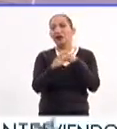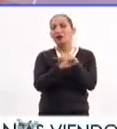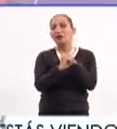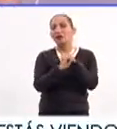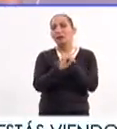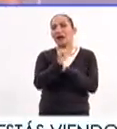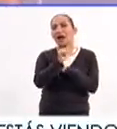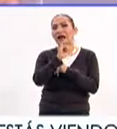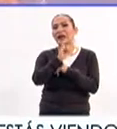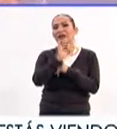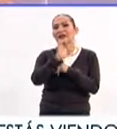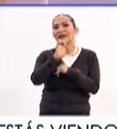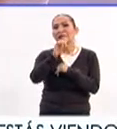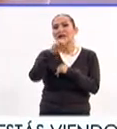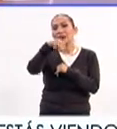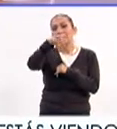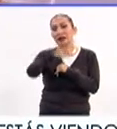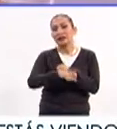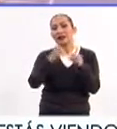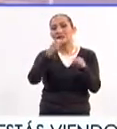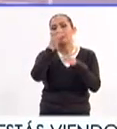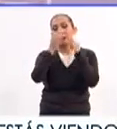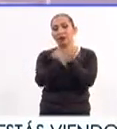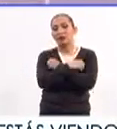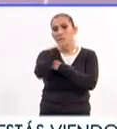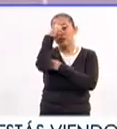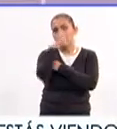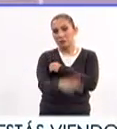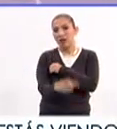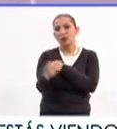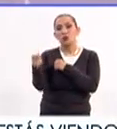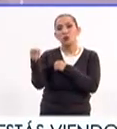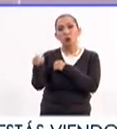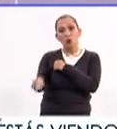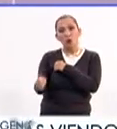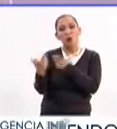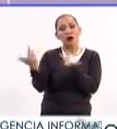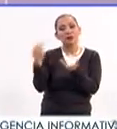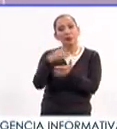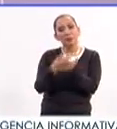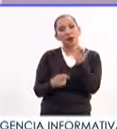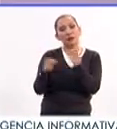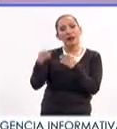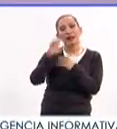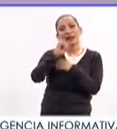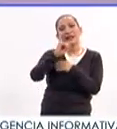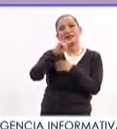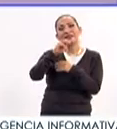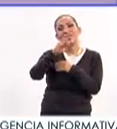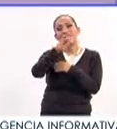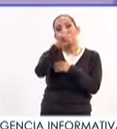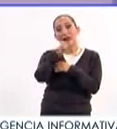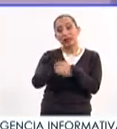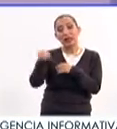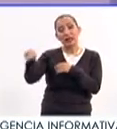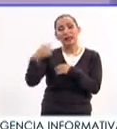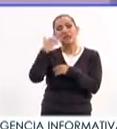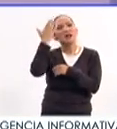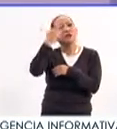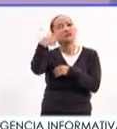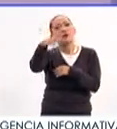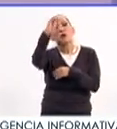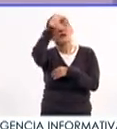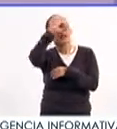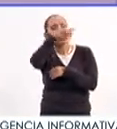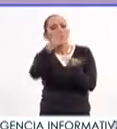Nos encuentran como AIEDMX, Agencia Informativa de Educación de México. Este programa se llama Interfaz y ahí queremos saber todas